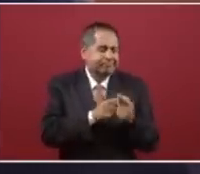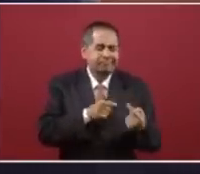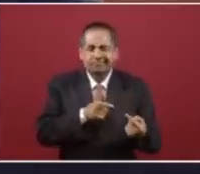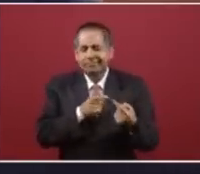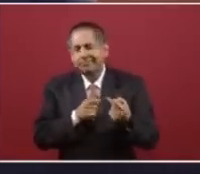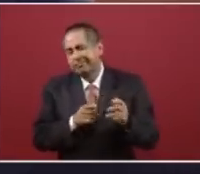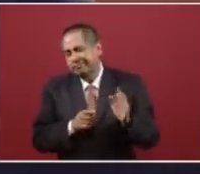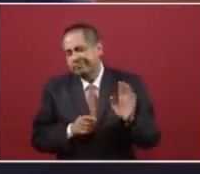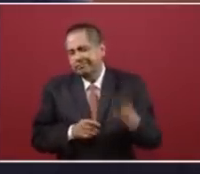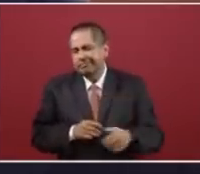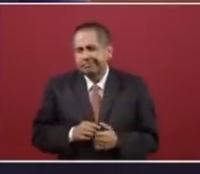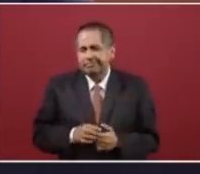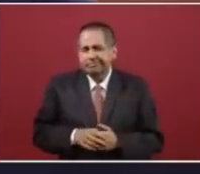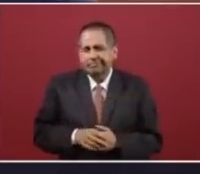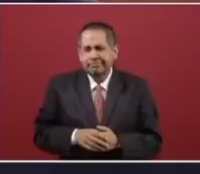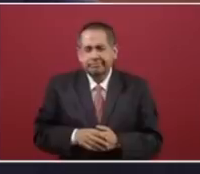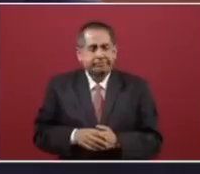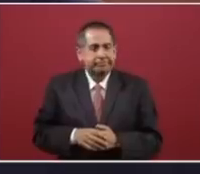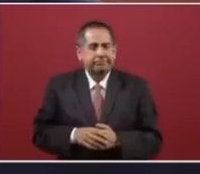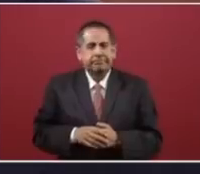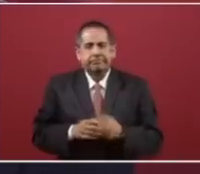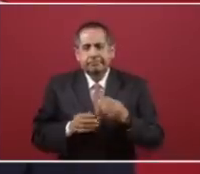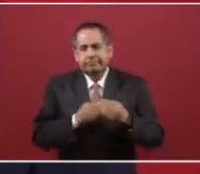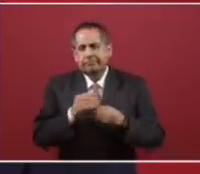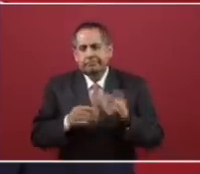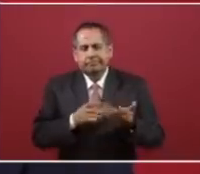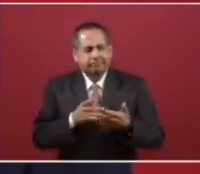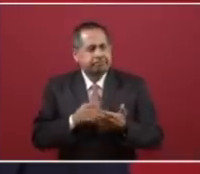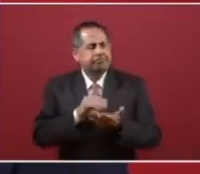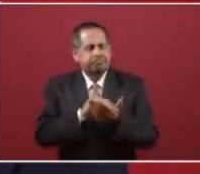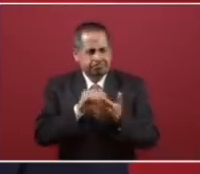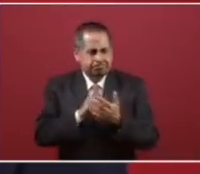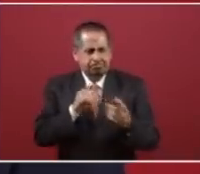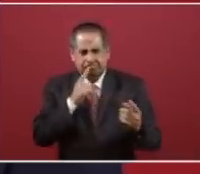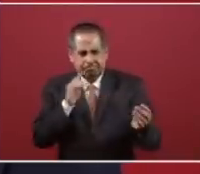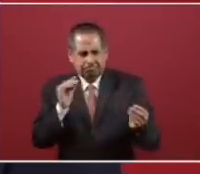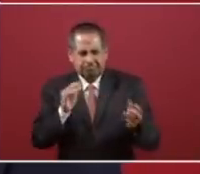así la voy a mantener